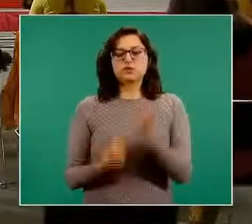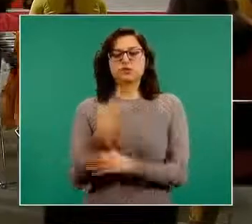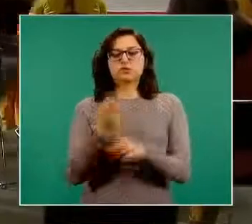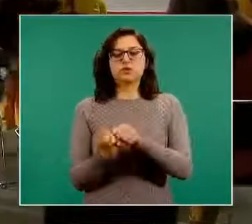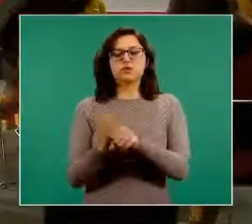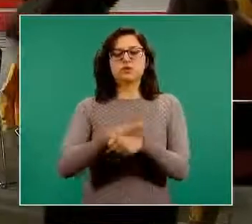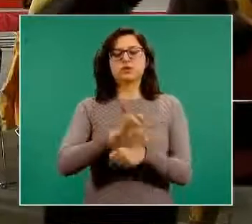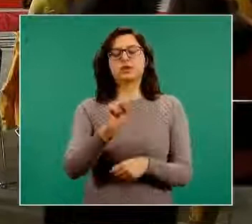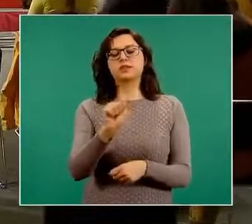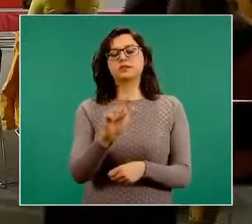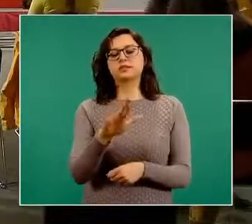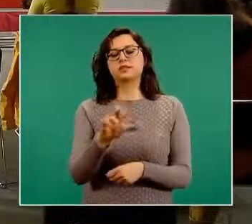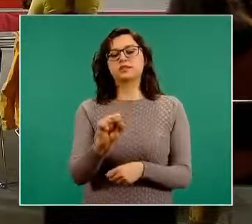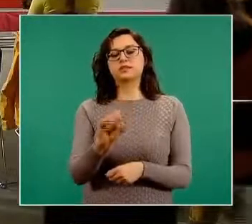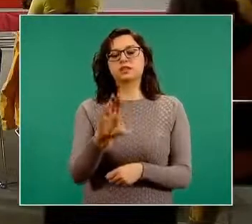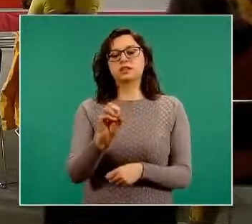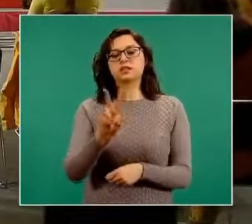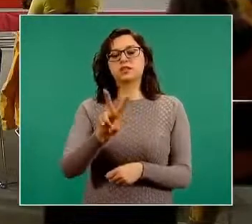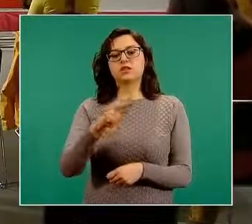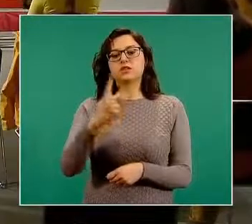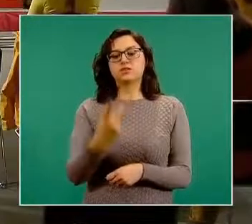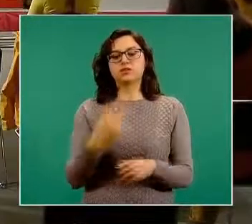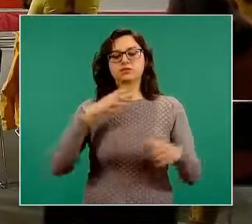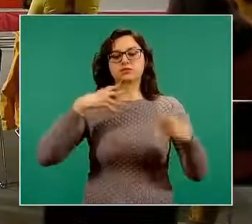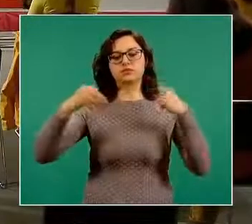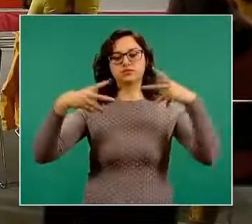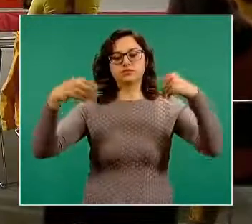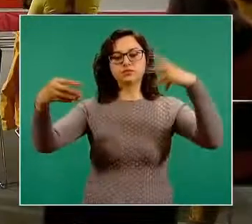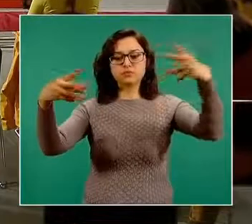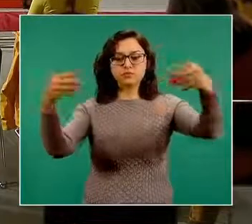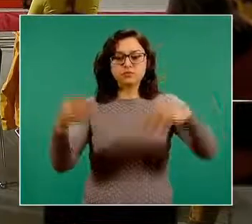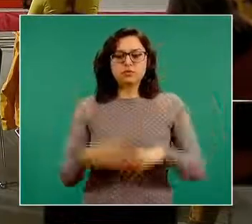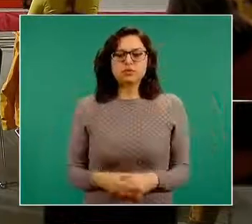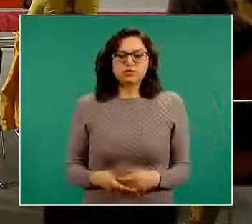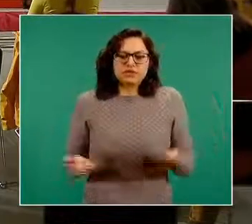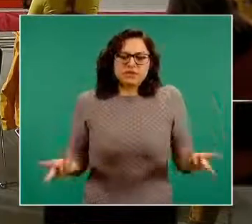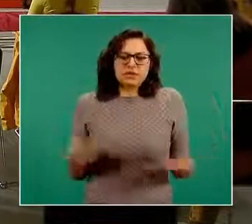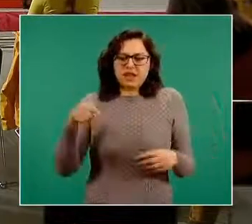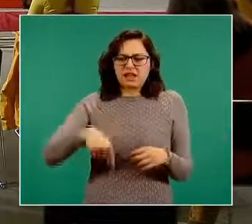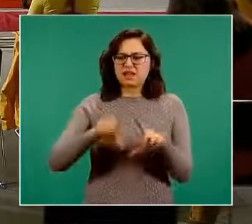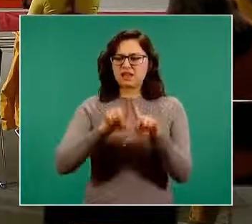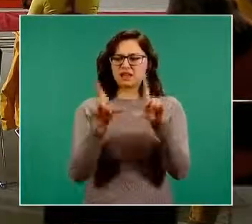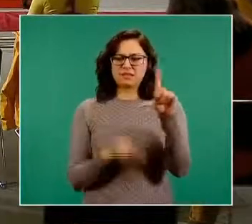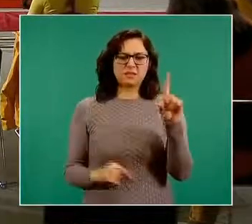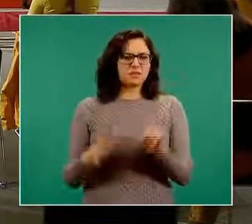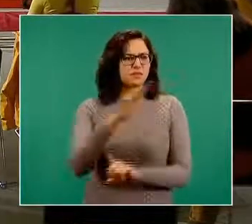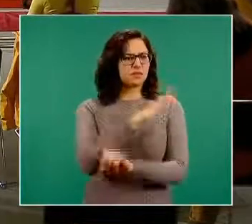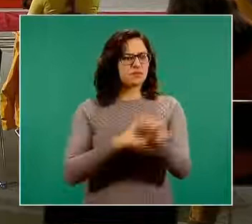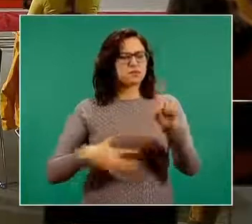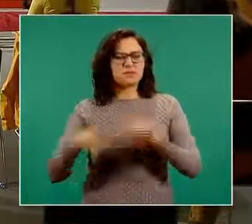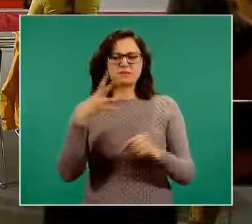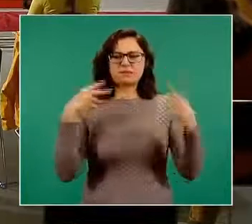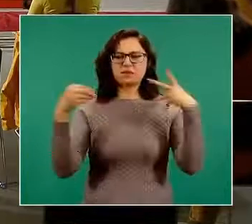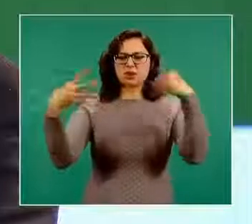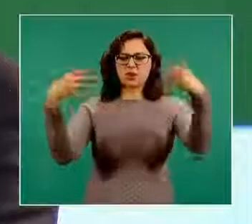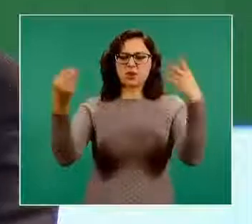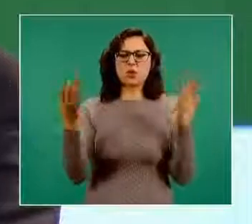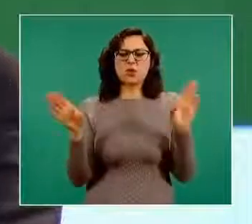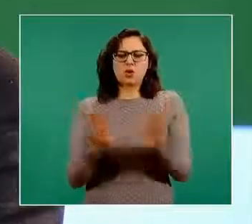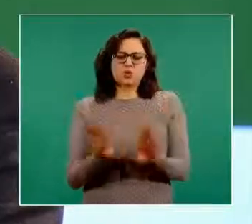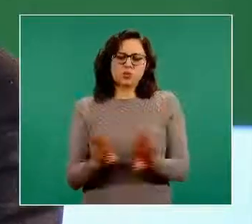SARS-CoV-2, y vamos a comentar sobre la situación de la epidemia, como lo hacemos todos los días, de manera breve y